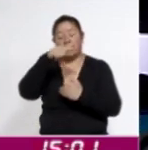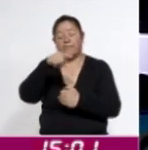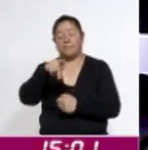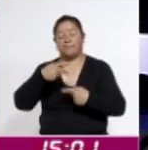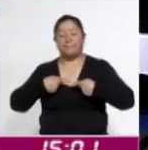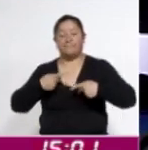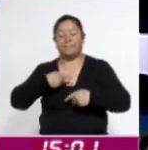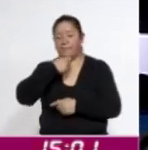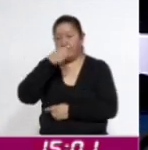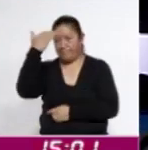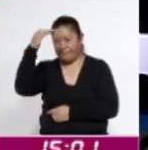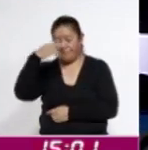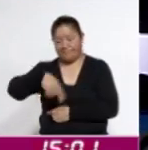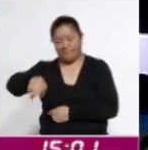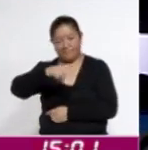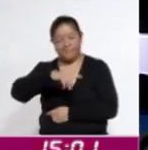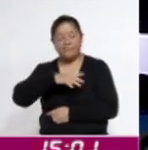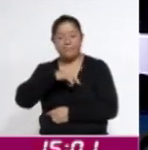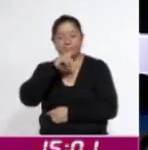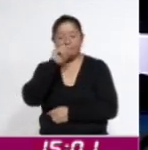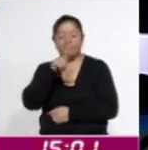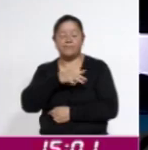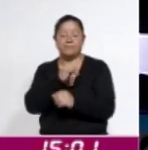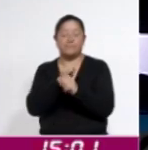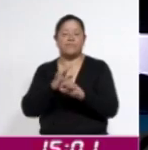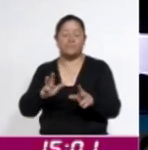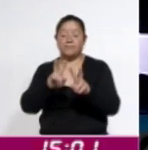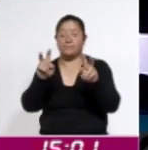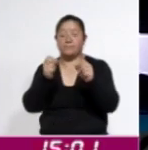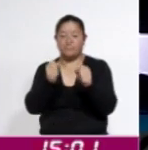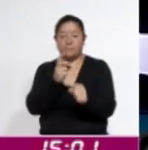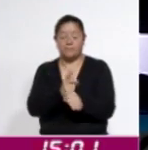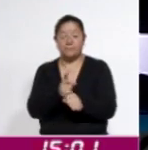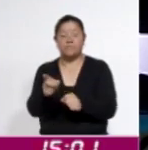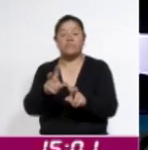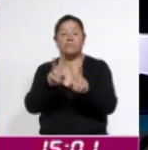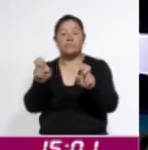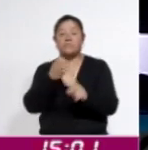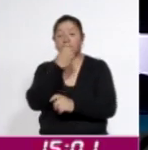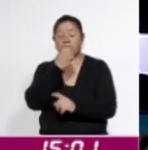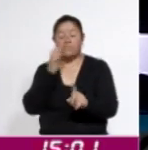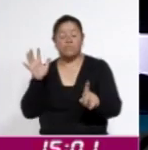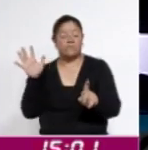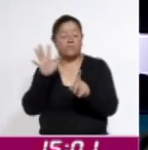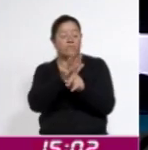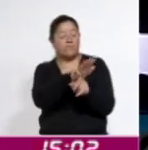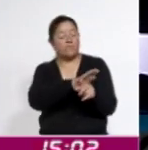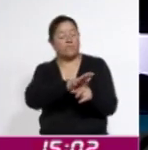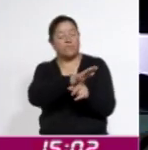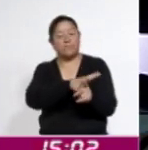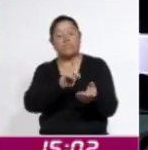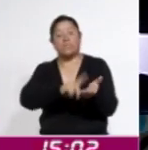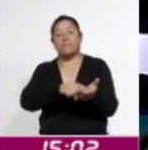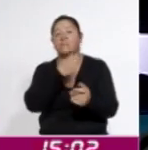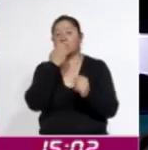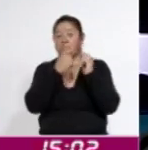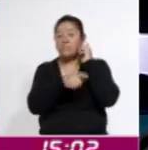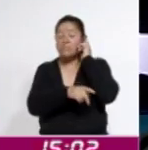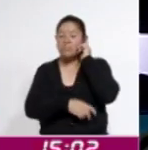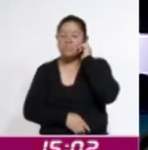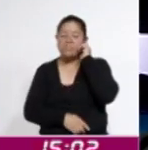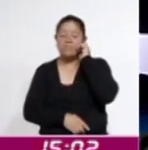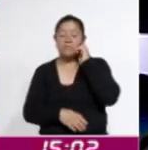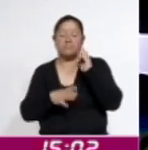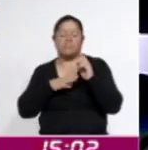mayores. Tenemos información también en materia de seguridad, el tema del acoso escolar en las instituciones educativas que afecta